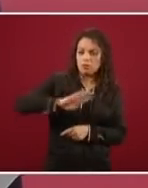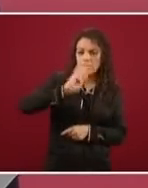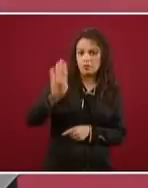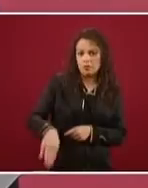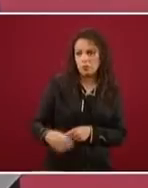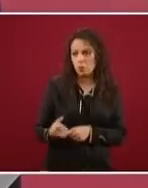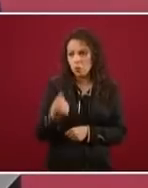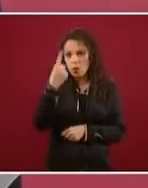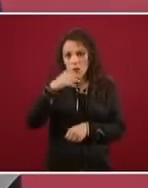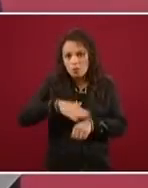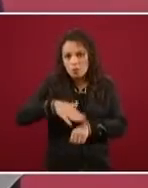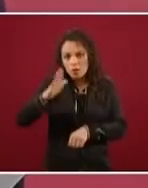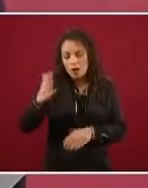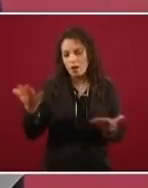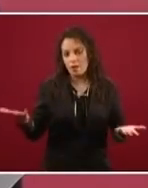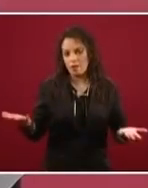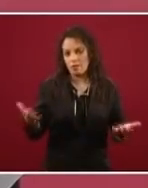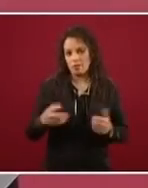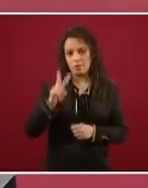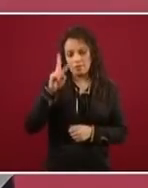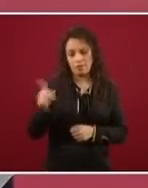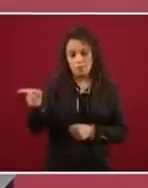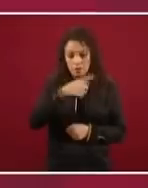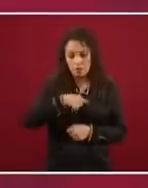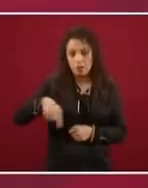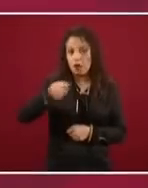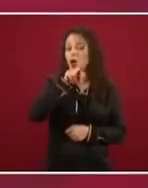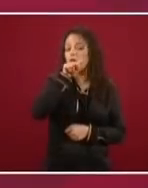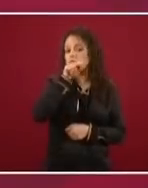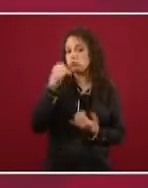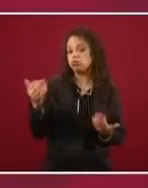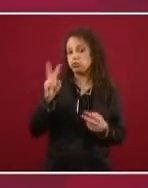trata de algo que nos afectó